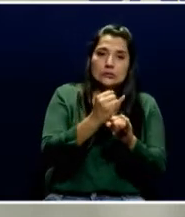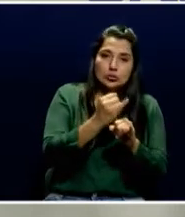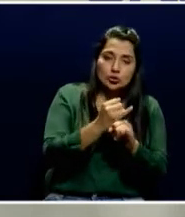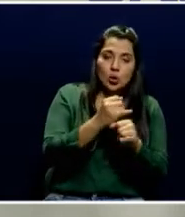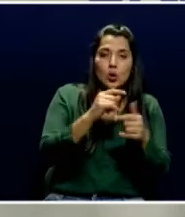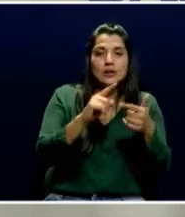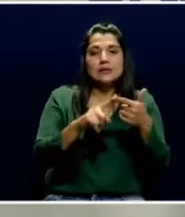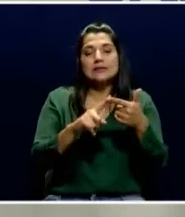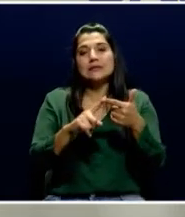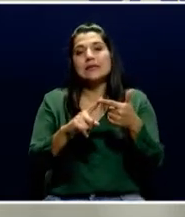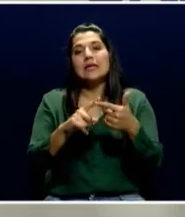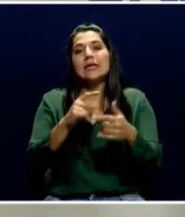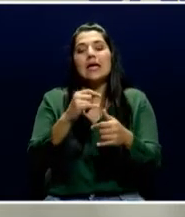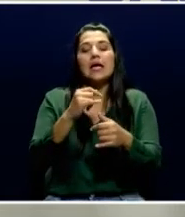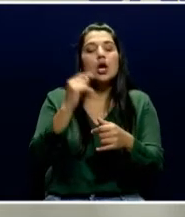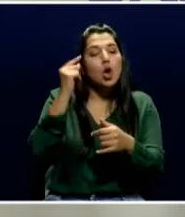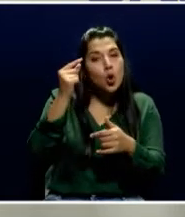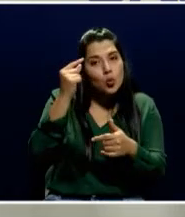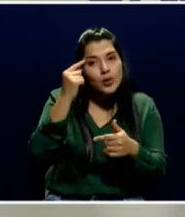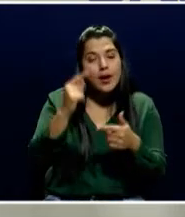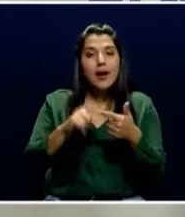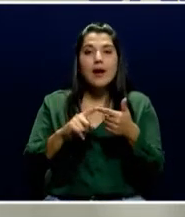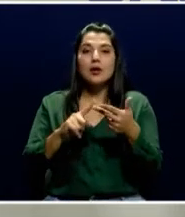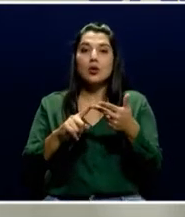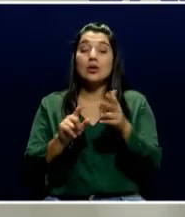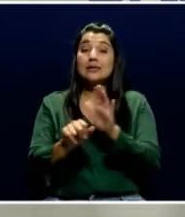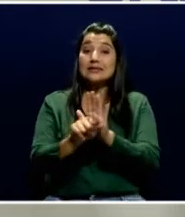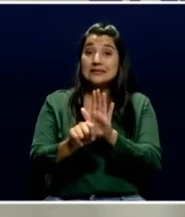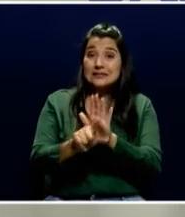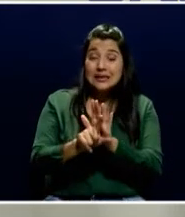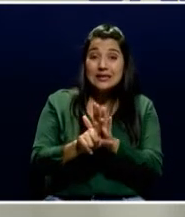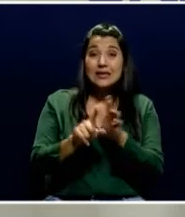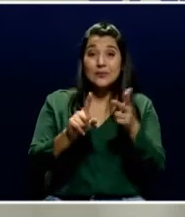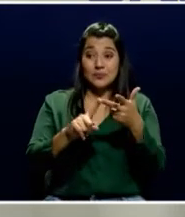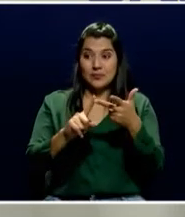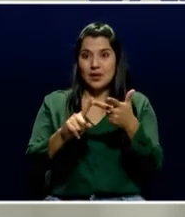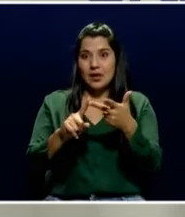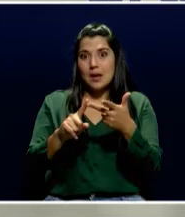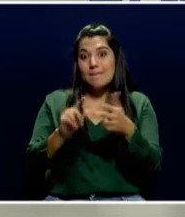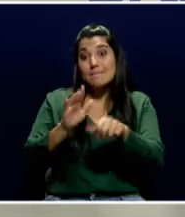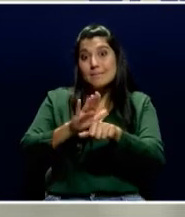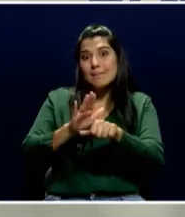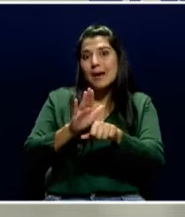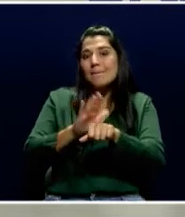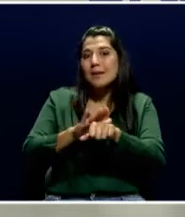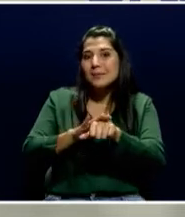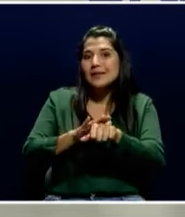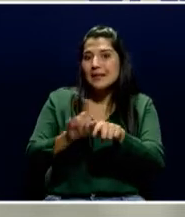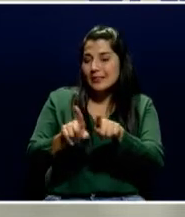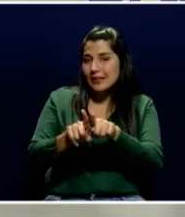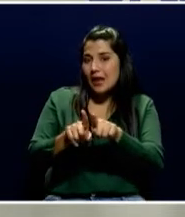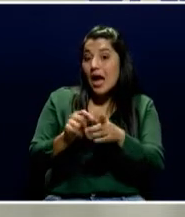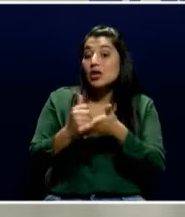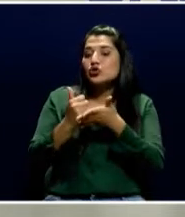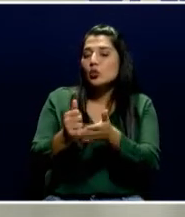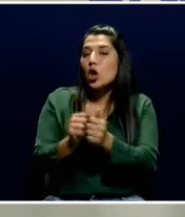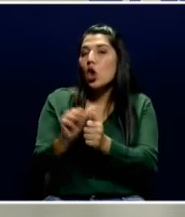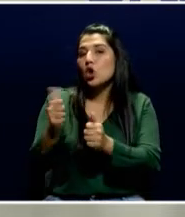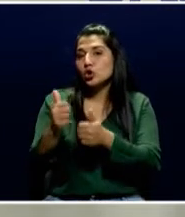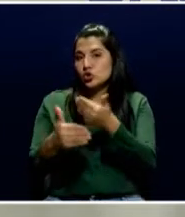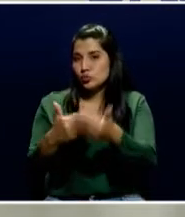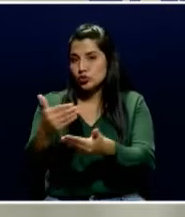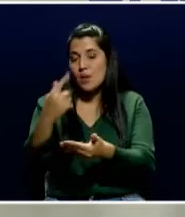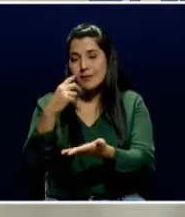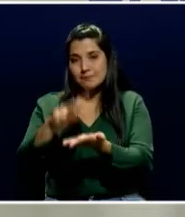las instituciones del Ejecutivo, como la Asamblea Legislativa, que ha venido facilitando otra serie de procesos. Y de la misma forma que hemos